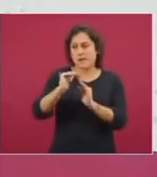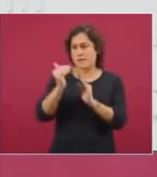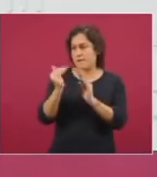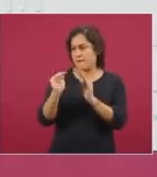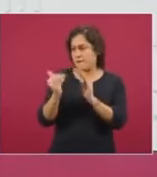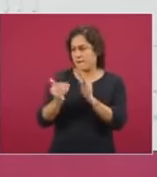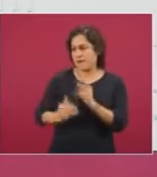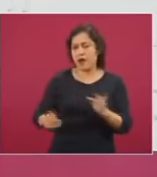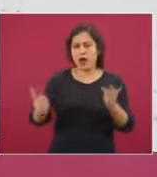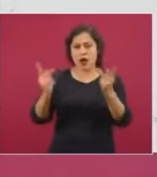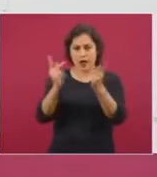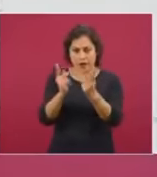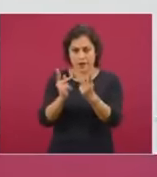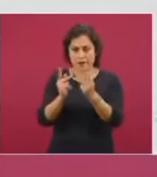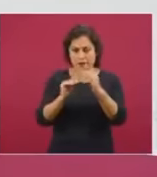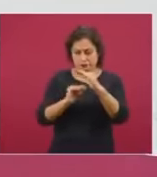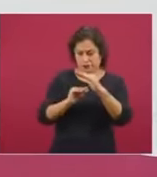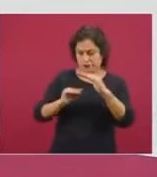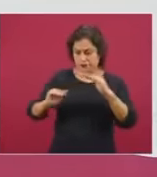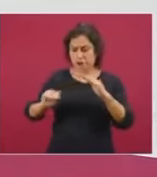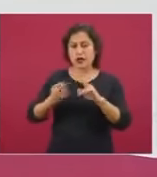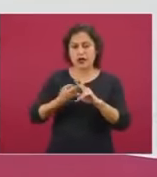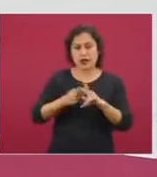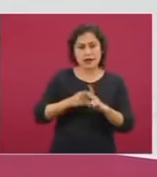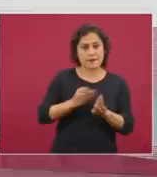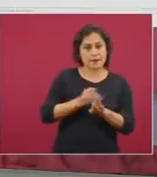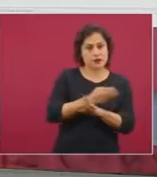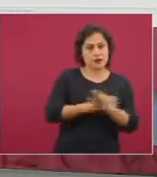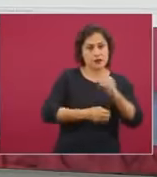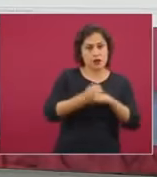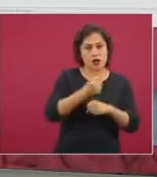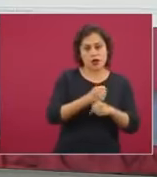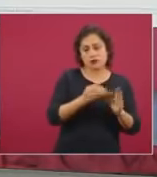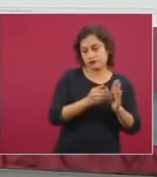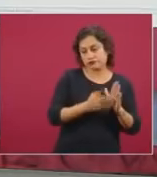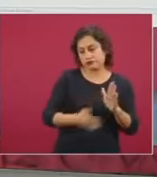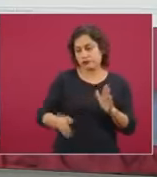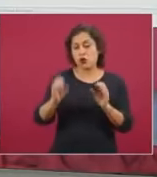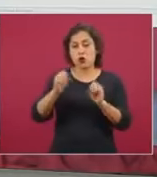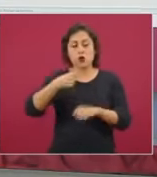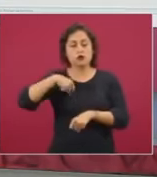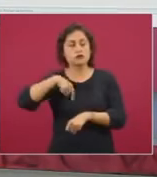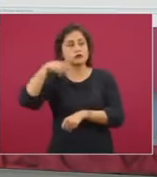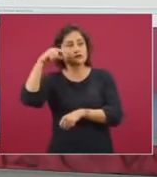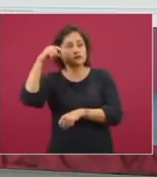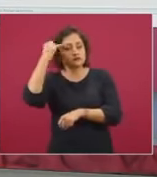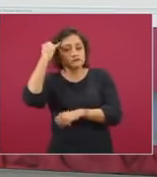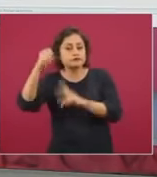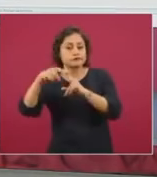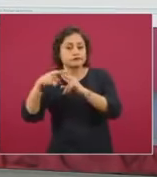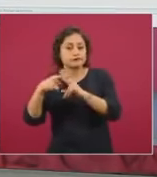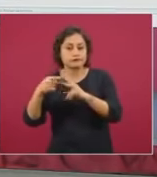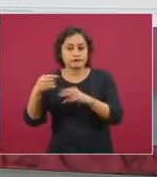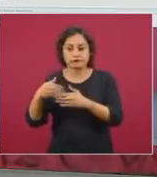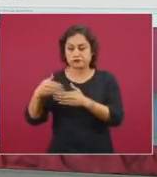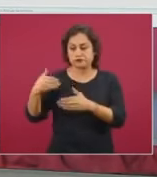muy parecido, ya sea de donde partió en el año o a lo esperado de los últimos 5 años. La siguiente, por